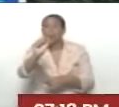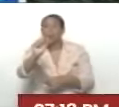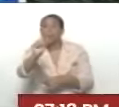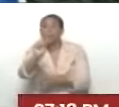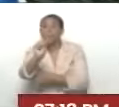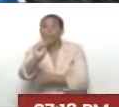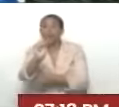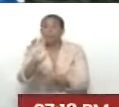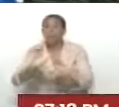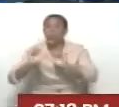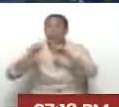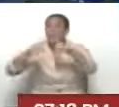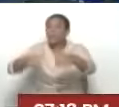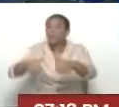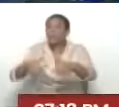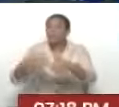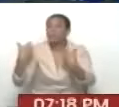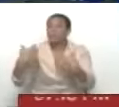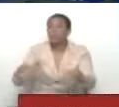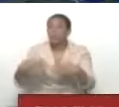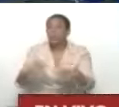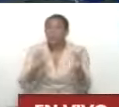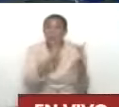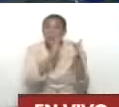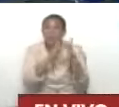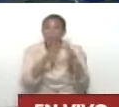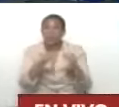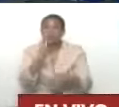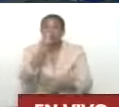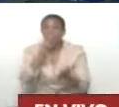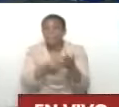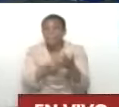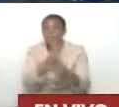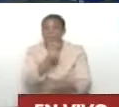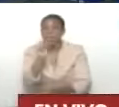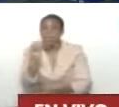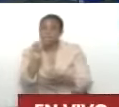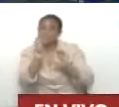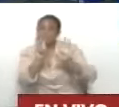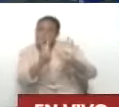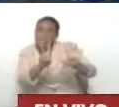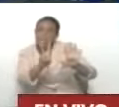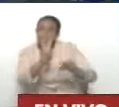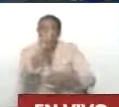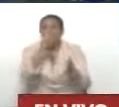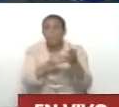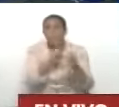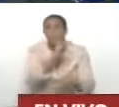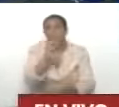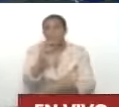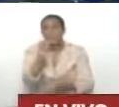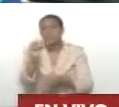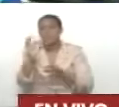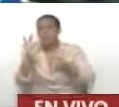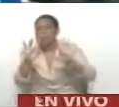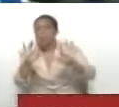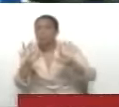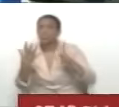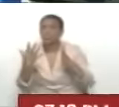se inició... La tropa tuitera, 2007-2008, se inició con... Se llamaba Tuitero